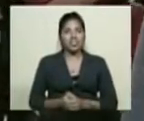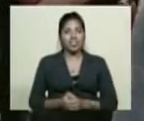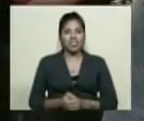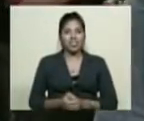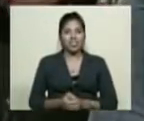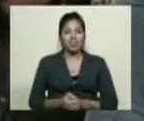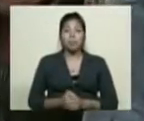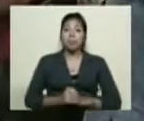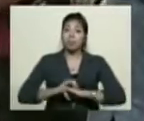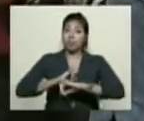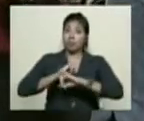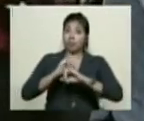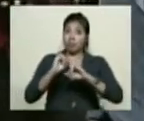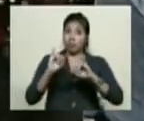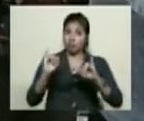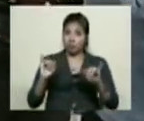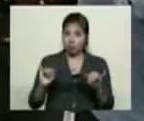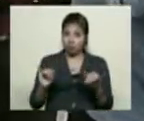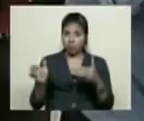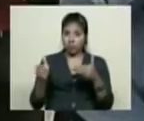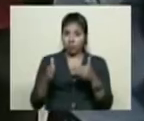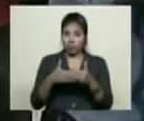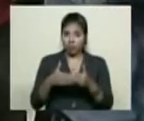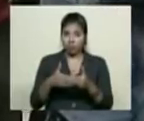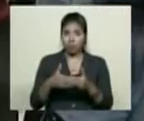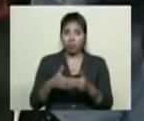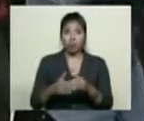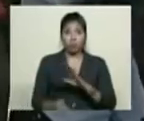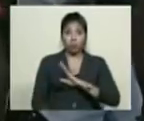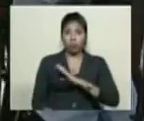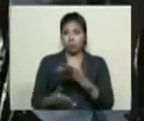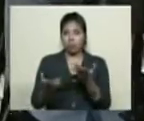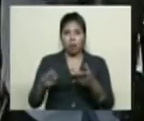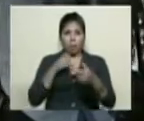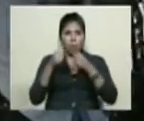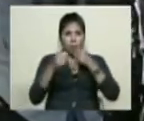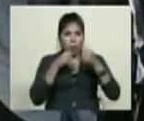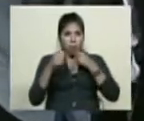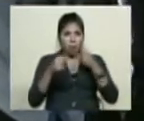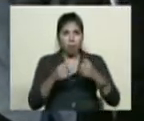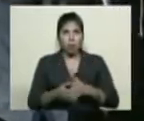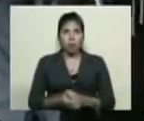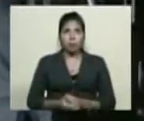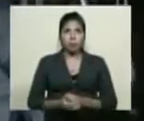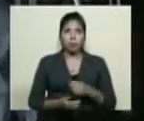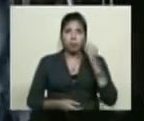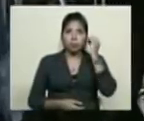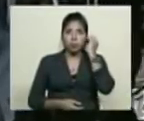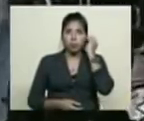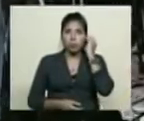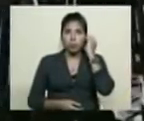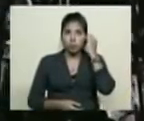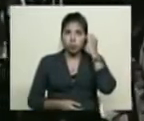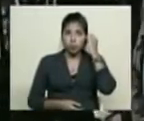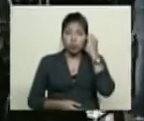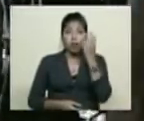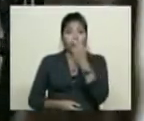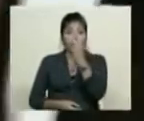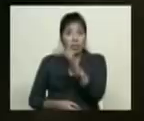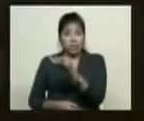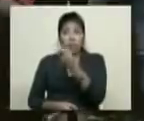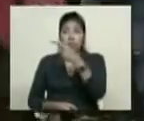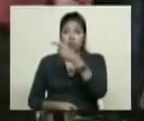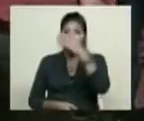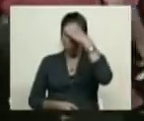De esta manera culmina la ronda. El presidente Nicolás Maduro Moros en estas declaraciones a la prensa y destacaba que esta visita oficial a la República